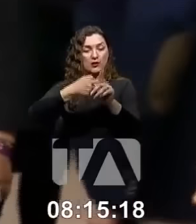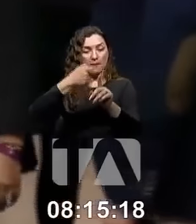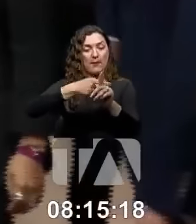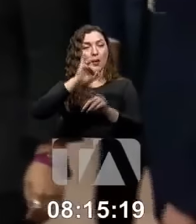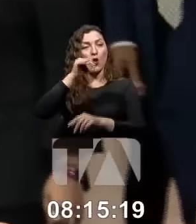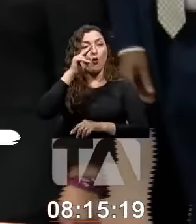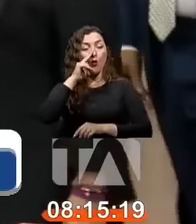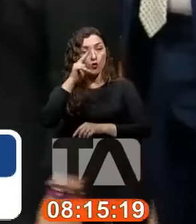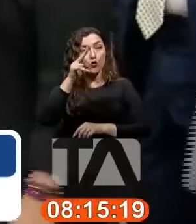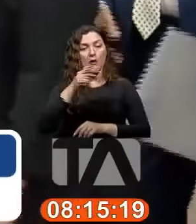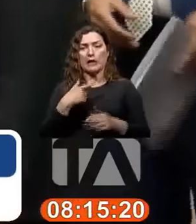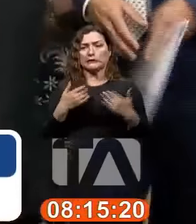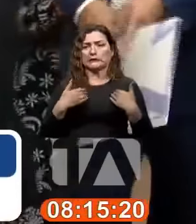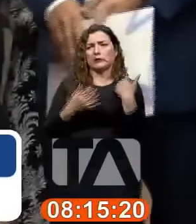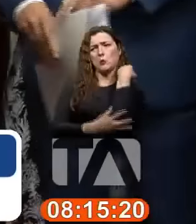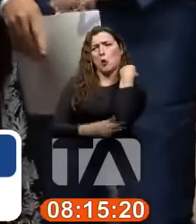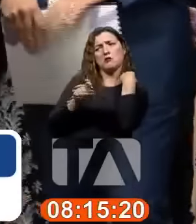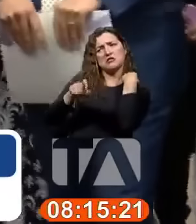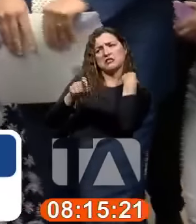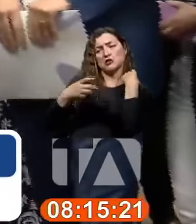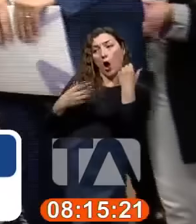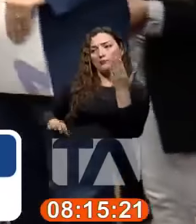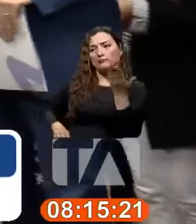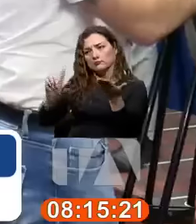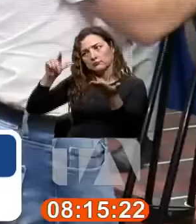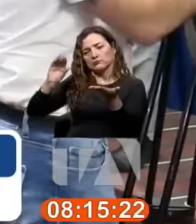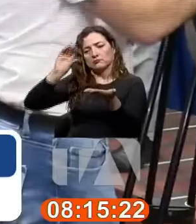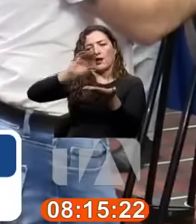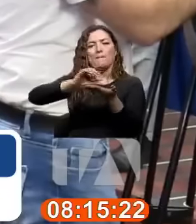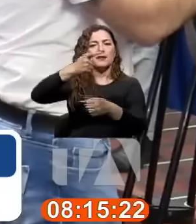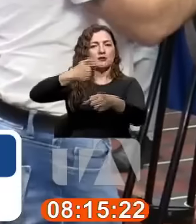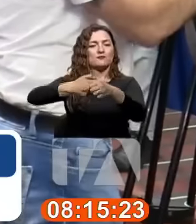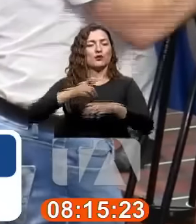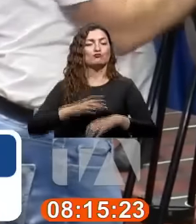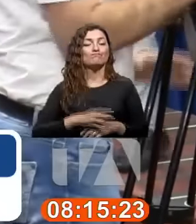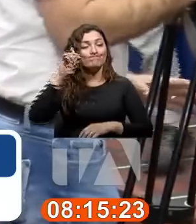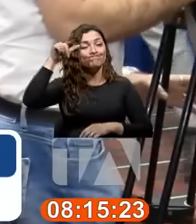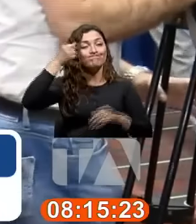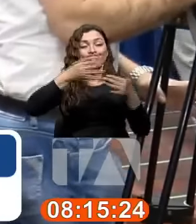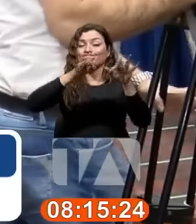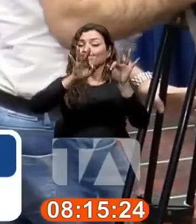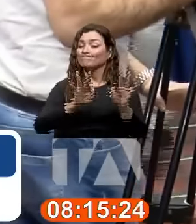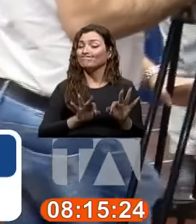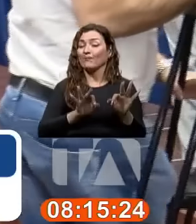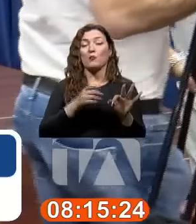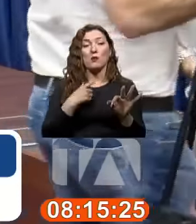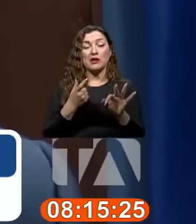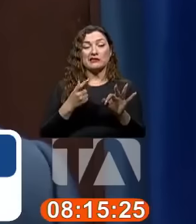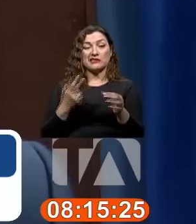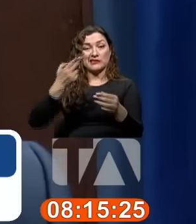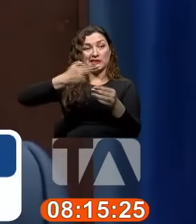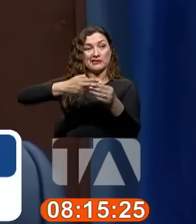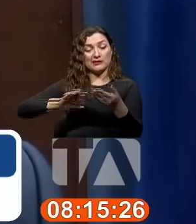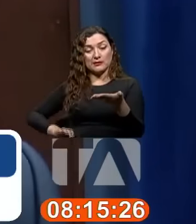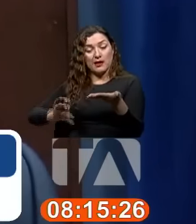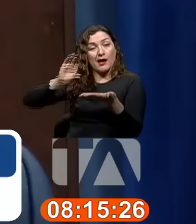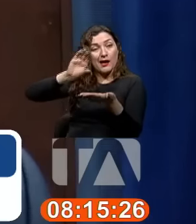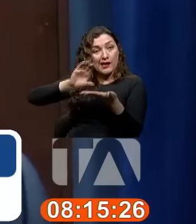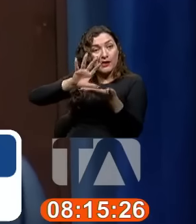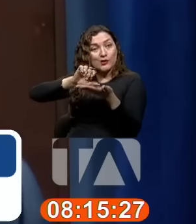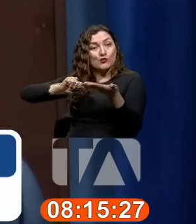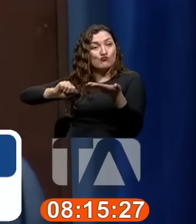Fue en una rueda de prensa realizada este martes que el gobierno nacional oficializó la eliminación de los subsidios a los combustibles y fijó un nuevo